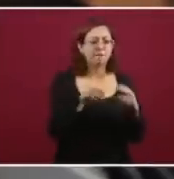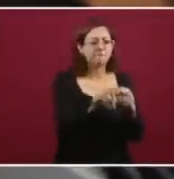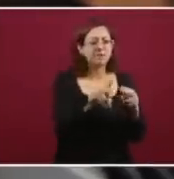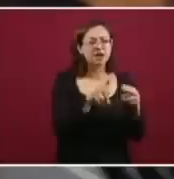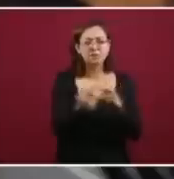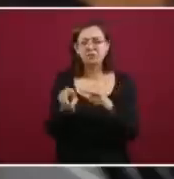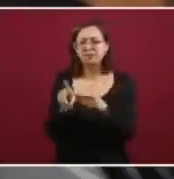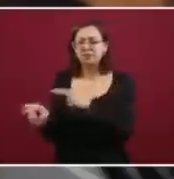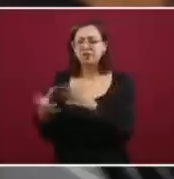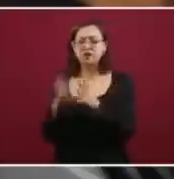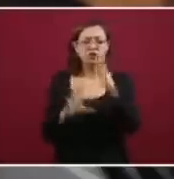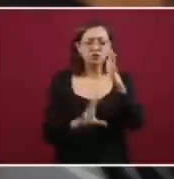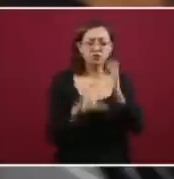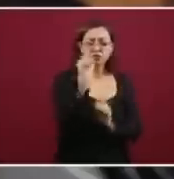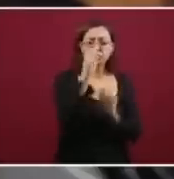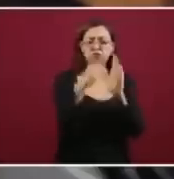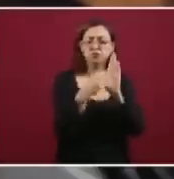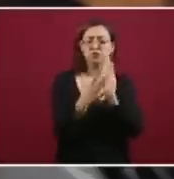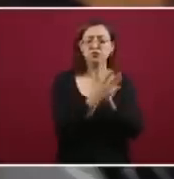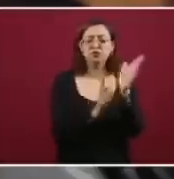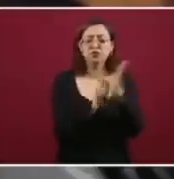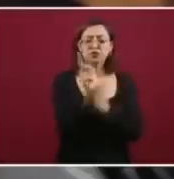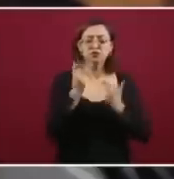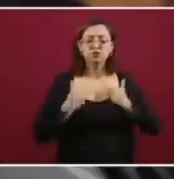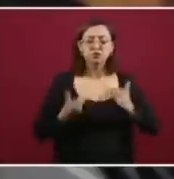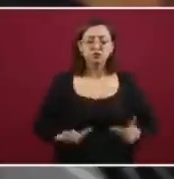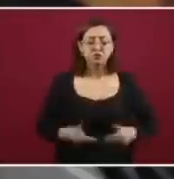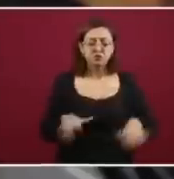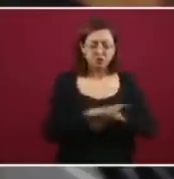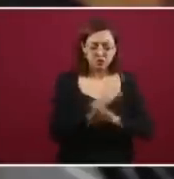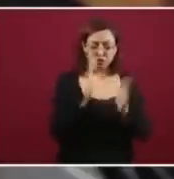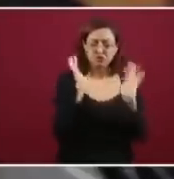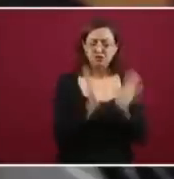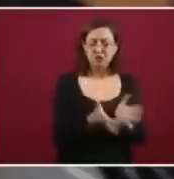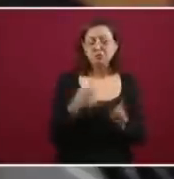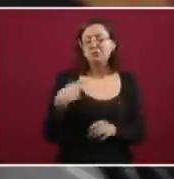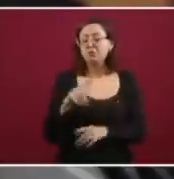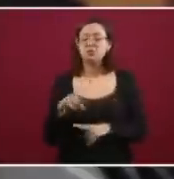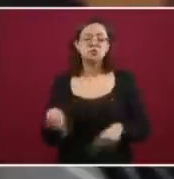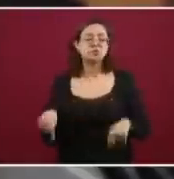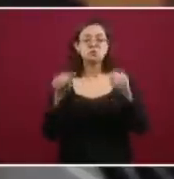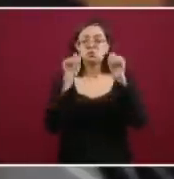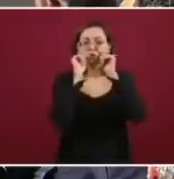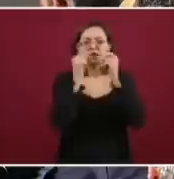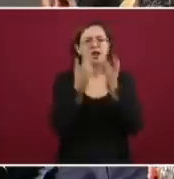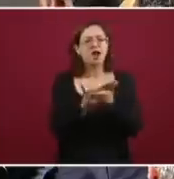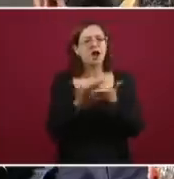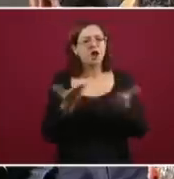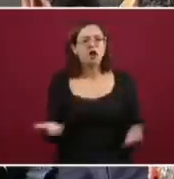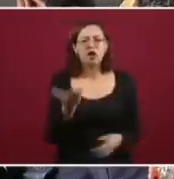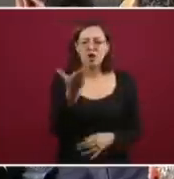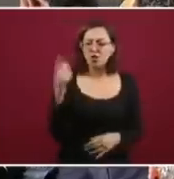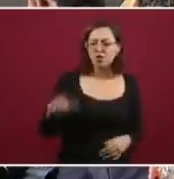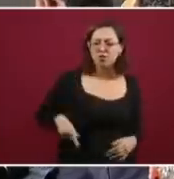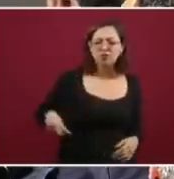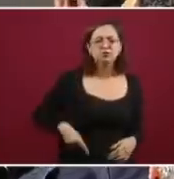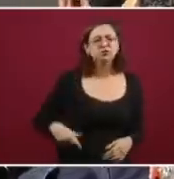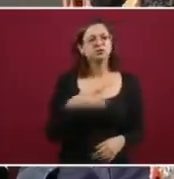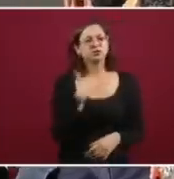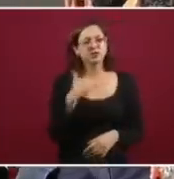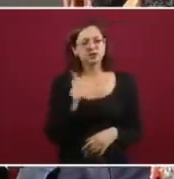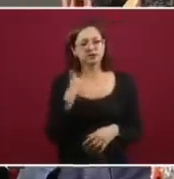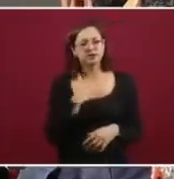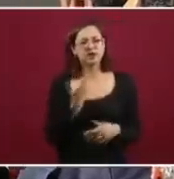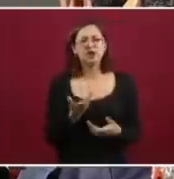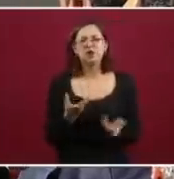cambió la constitución para que se volviera un derecho humano cuál es la postura del gobierno federal ante las privatizaciones de agua esa es